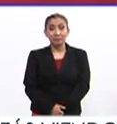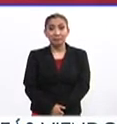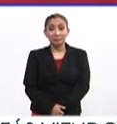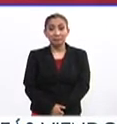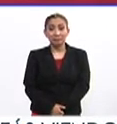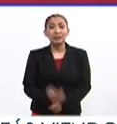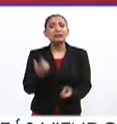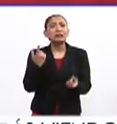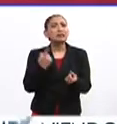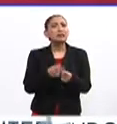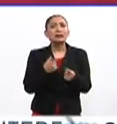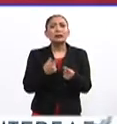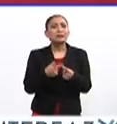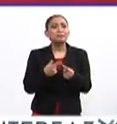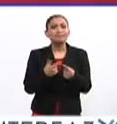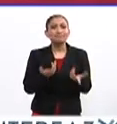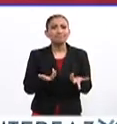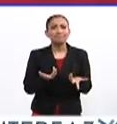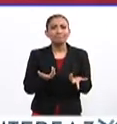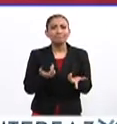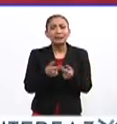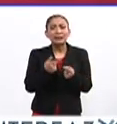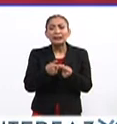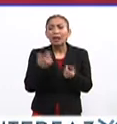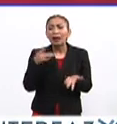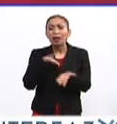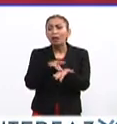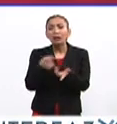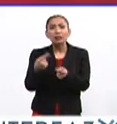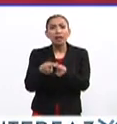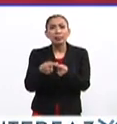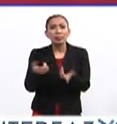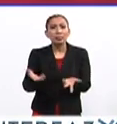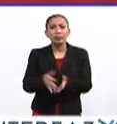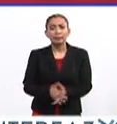¿Y a quién va ese apoyo?